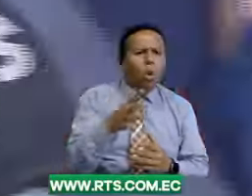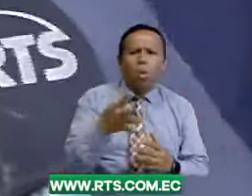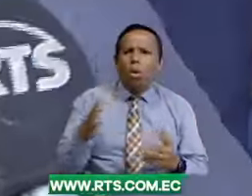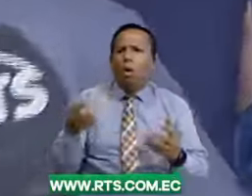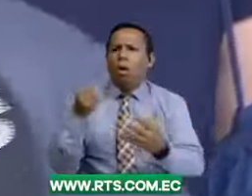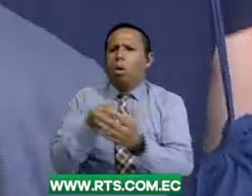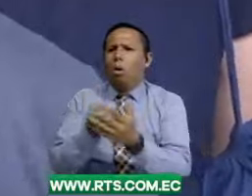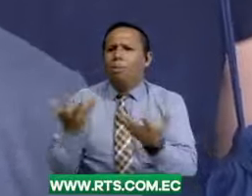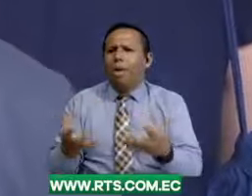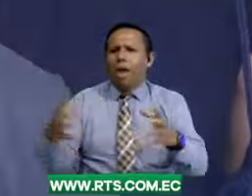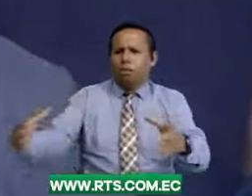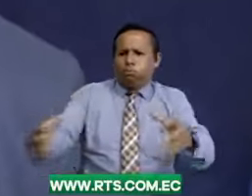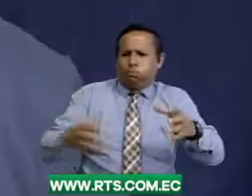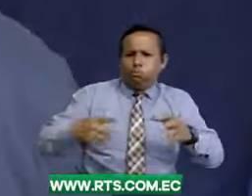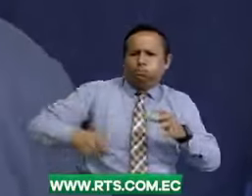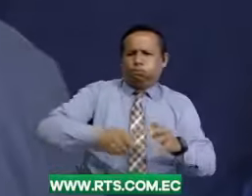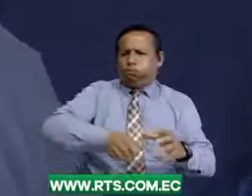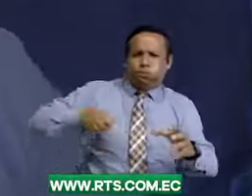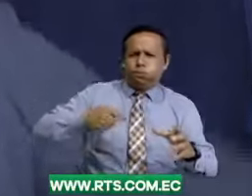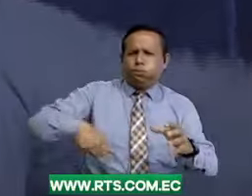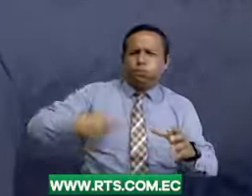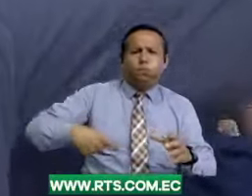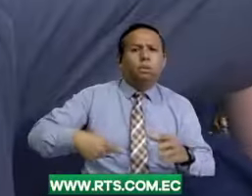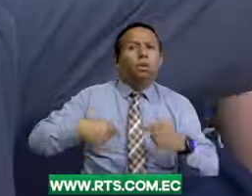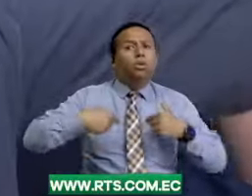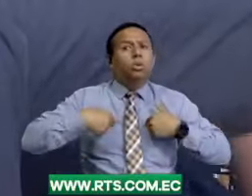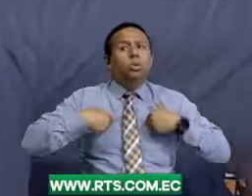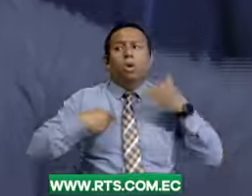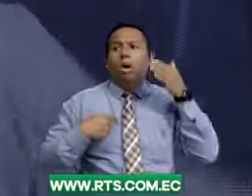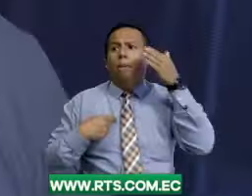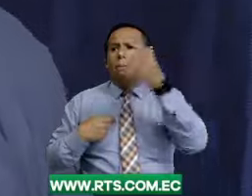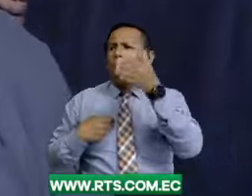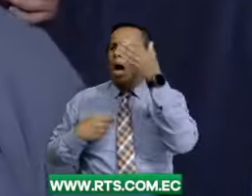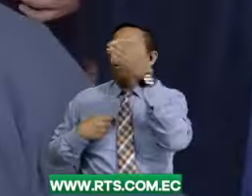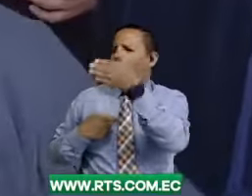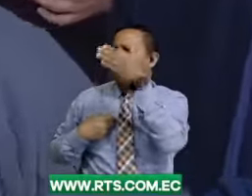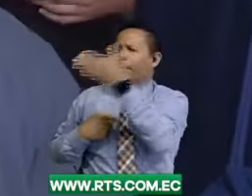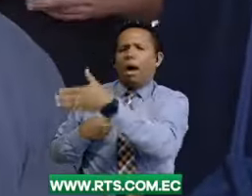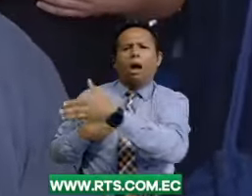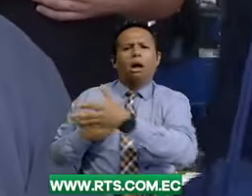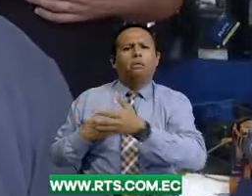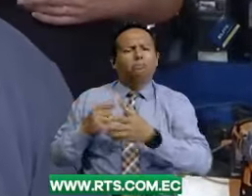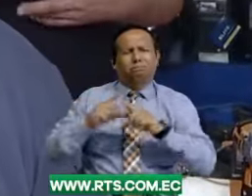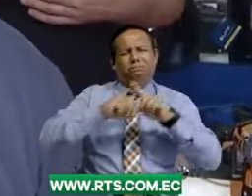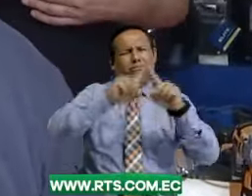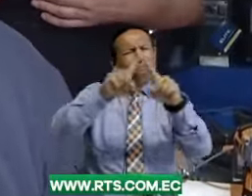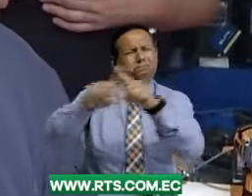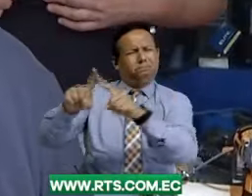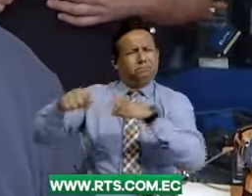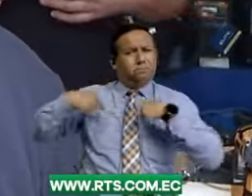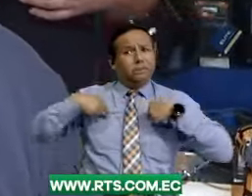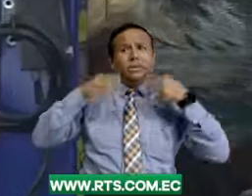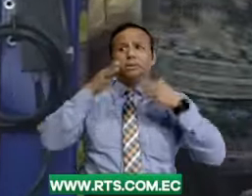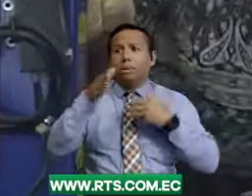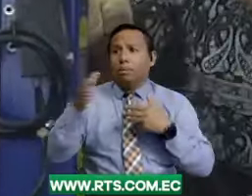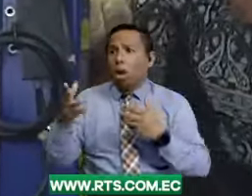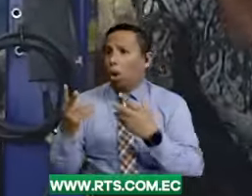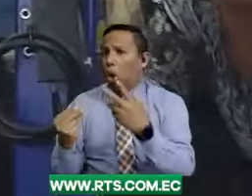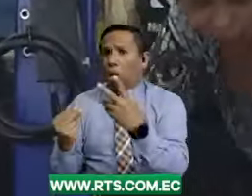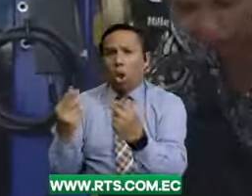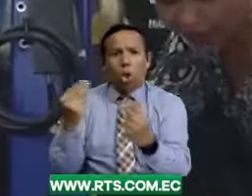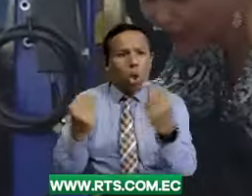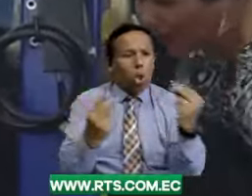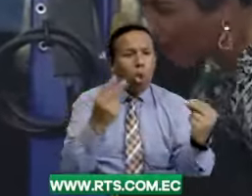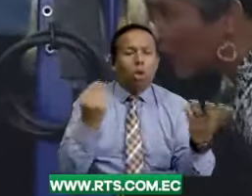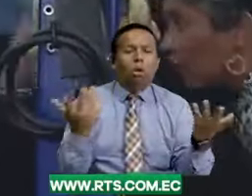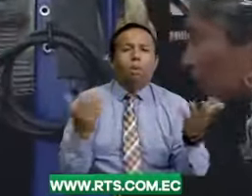centro. Todo el centro, me he ido incluso a los del carretero, me he ido a un montón de locales y no hay. En ferreterías de la